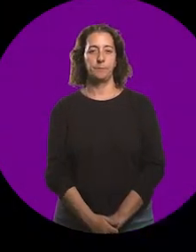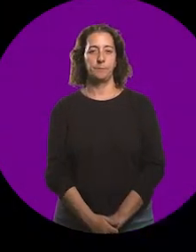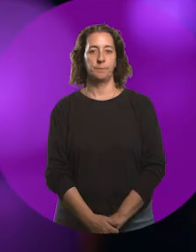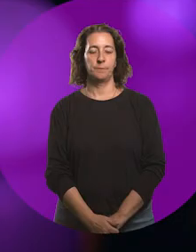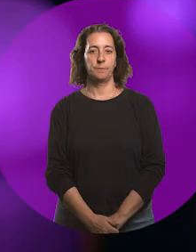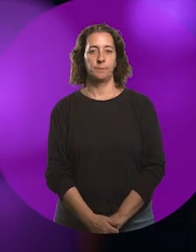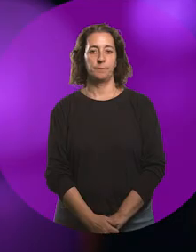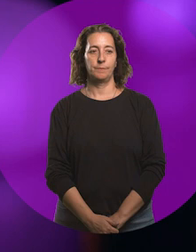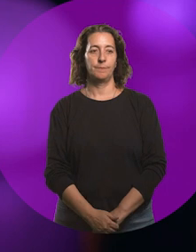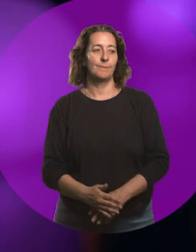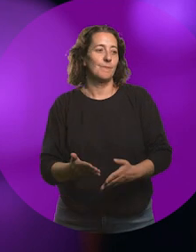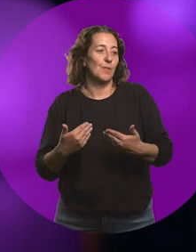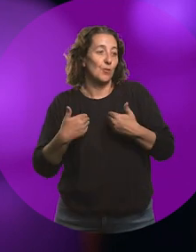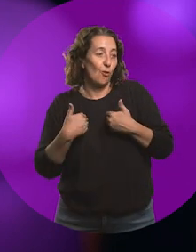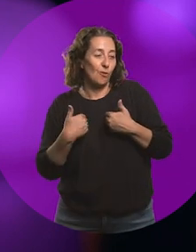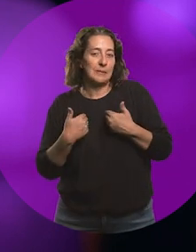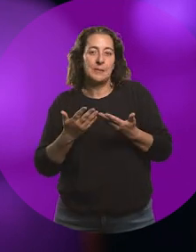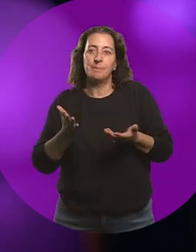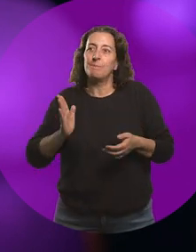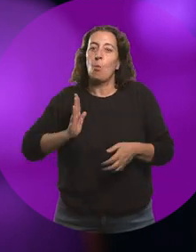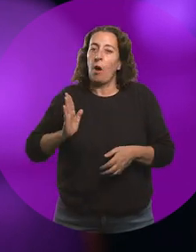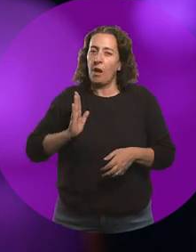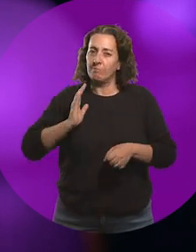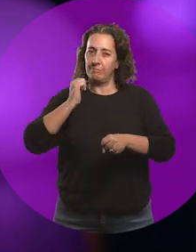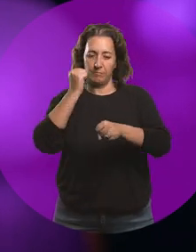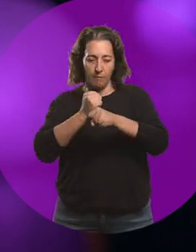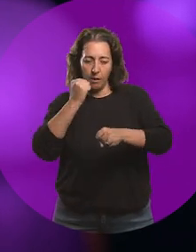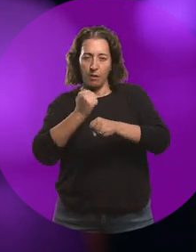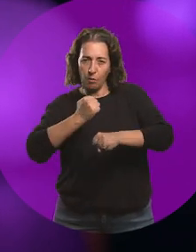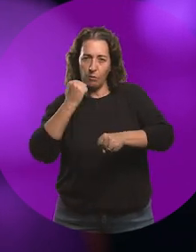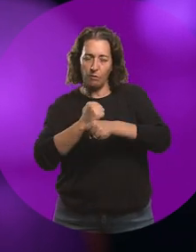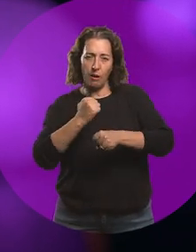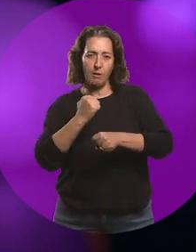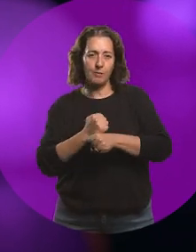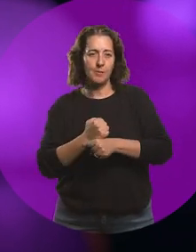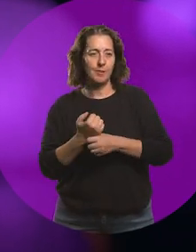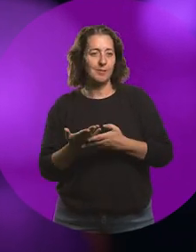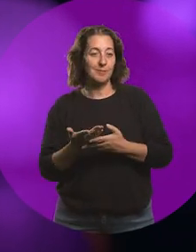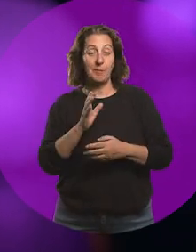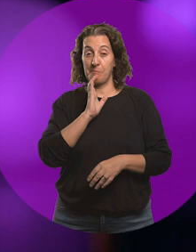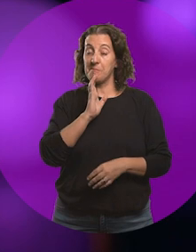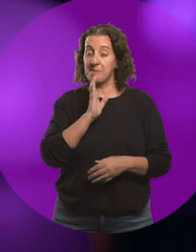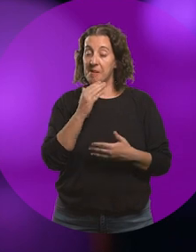Me defino como una mujer trabajadora, con un buen sentido del humor.